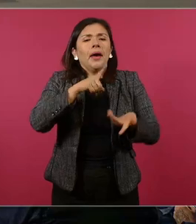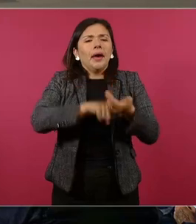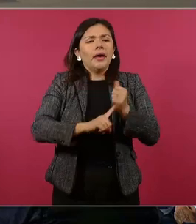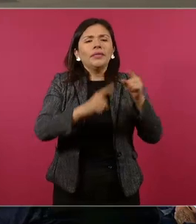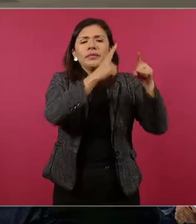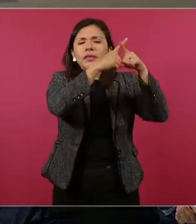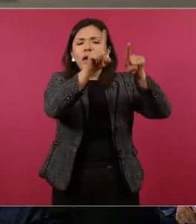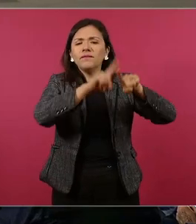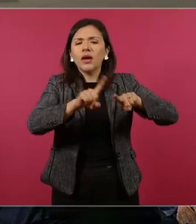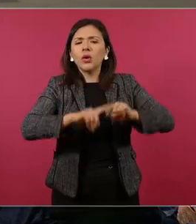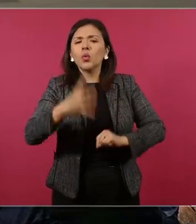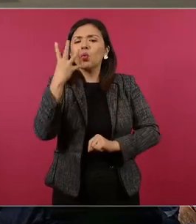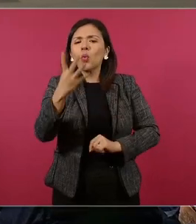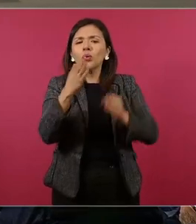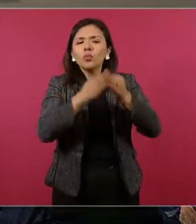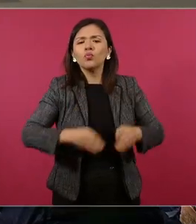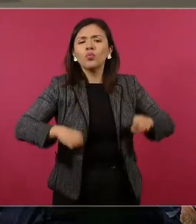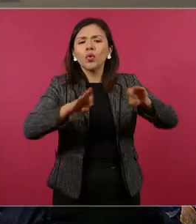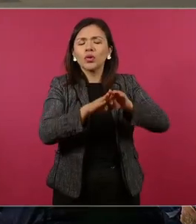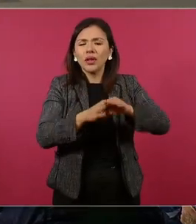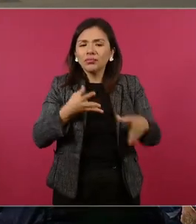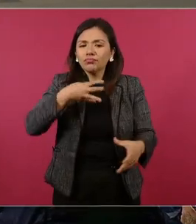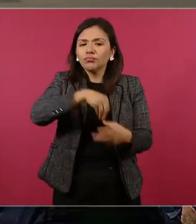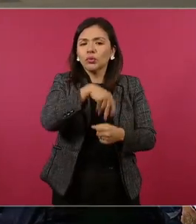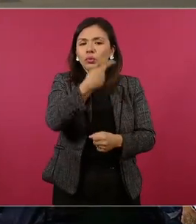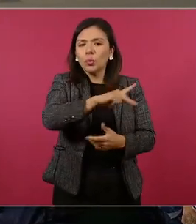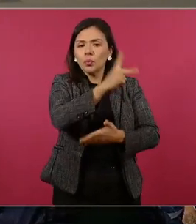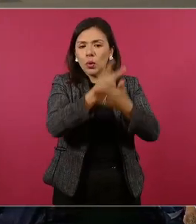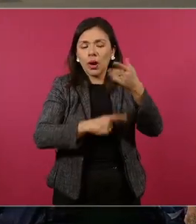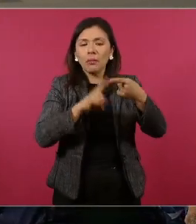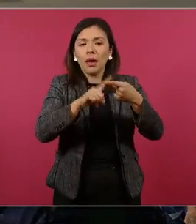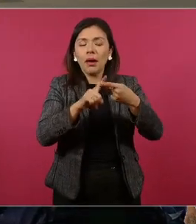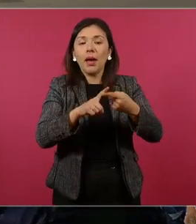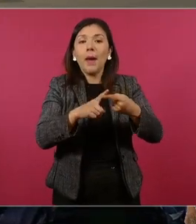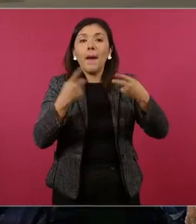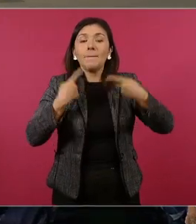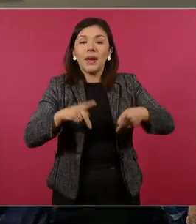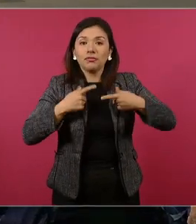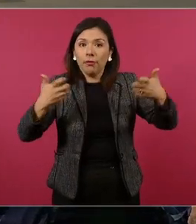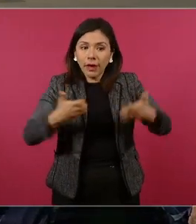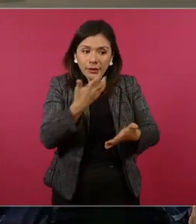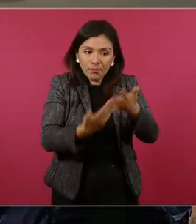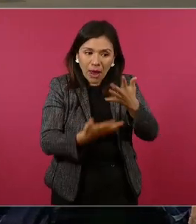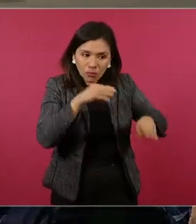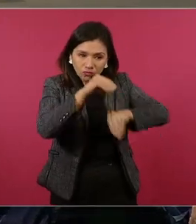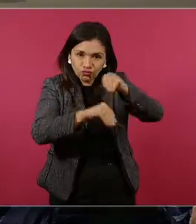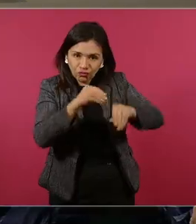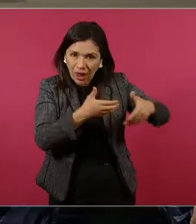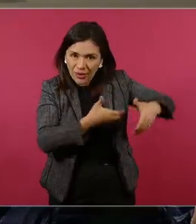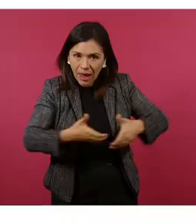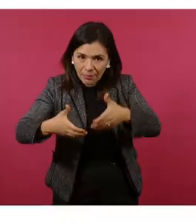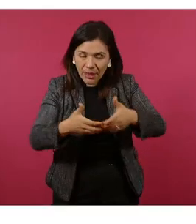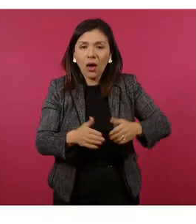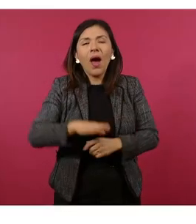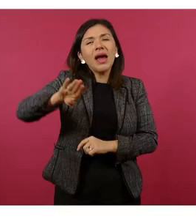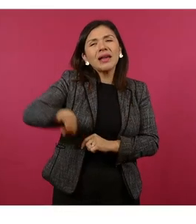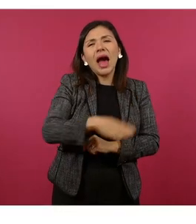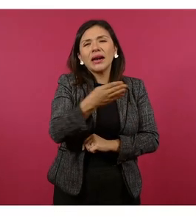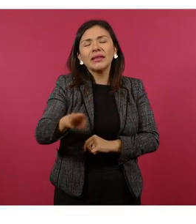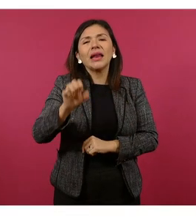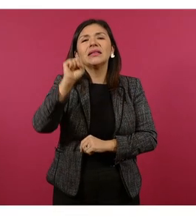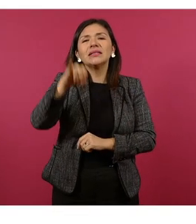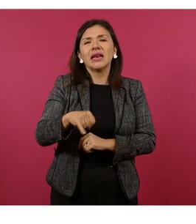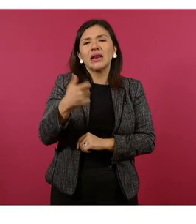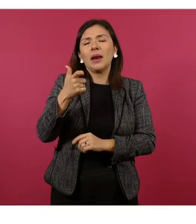cuatro componentes que tenemos del programa caminos de mano de obra carreteras eh federales libres de peaje